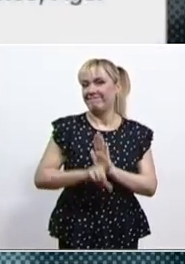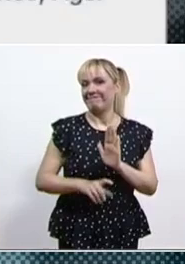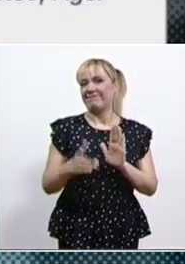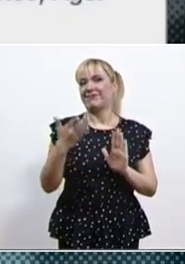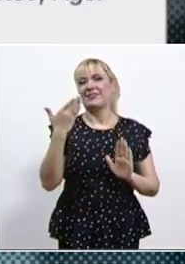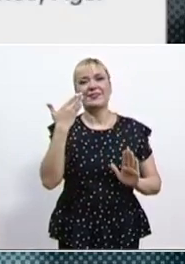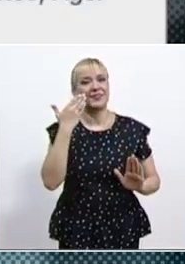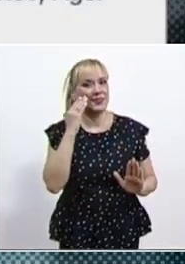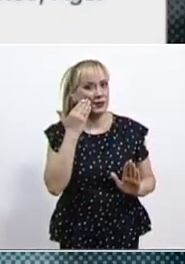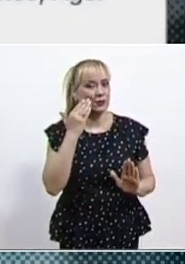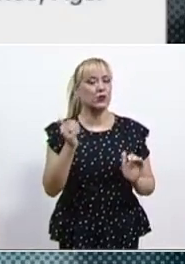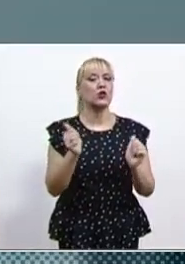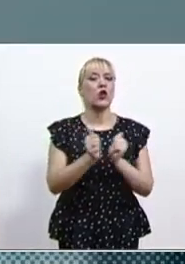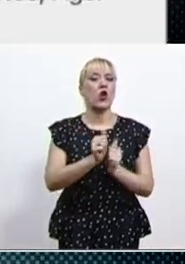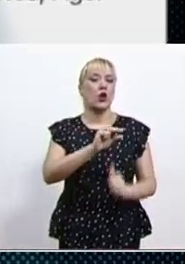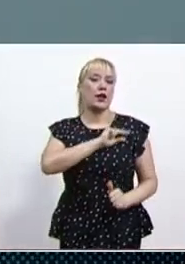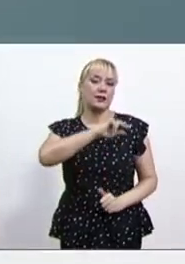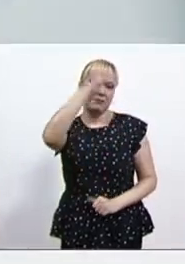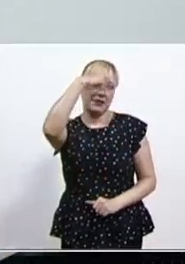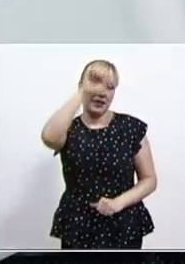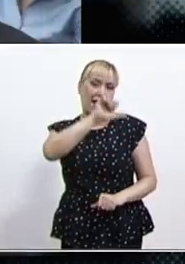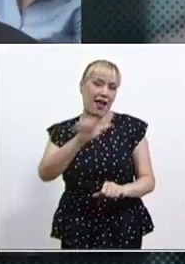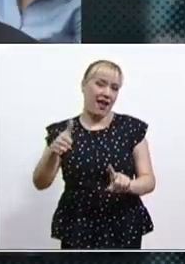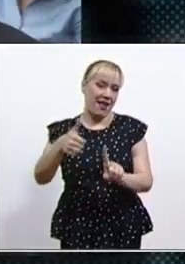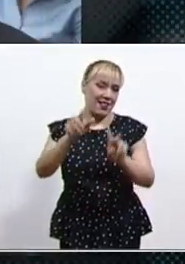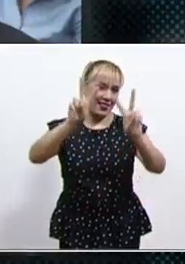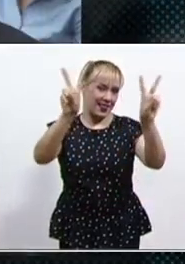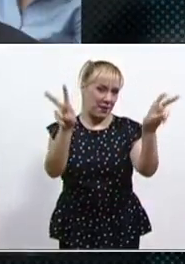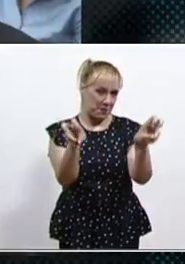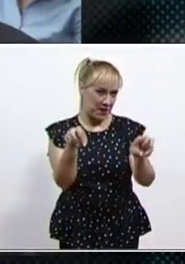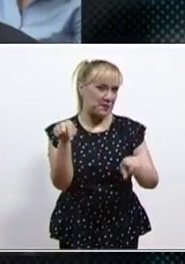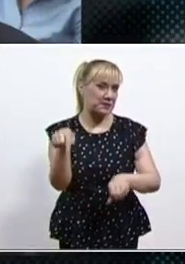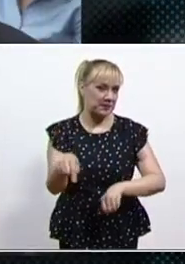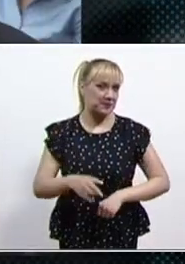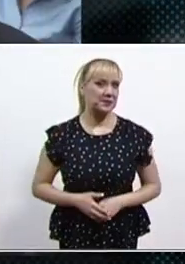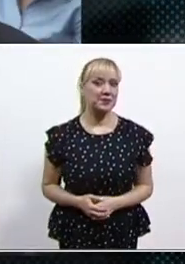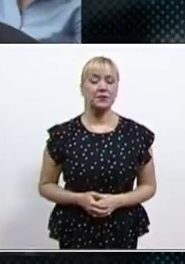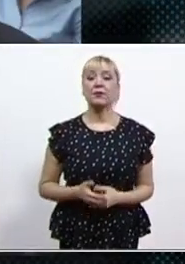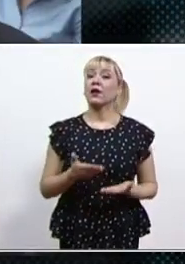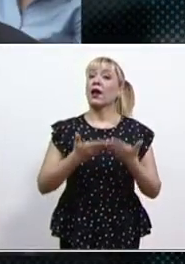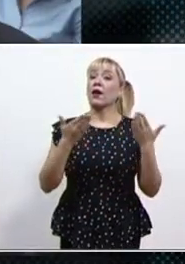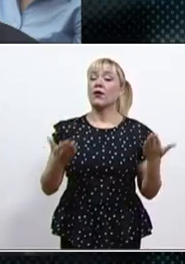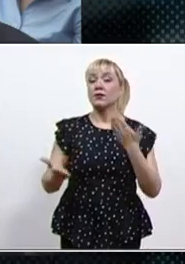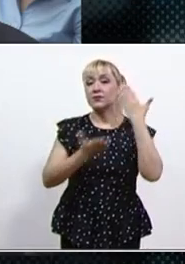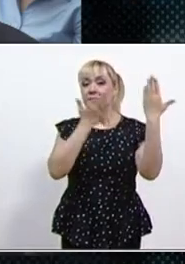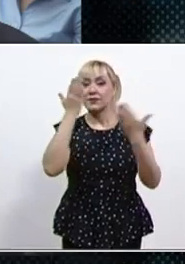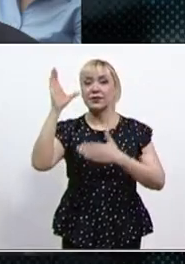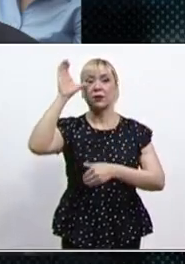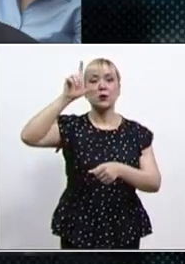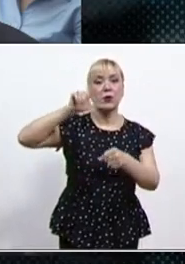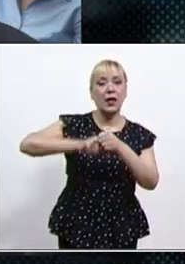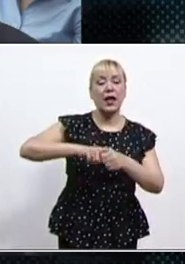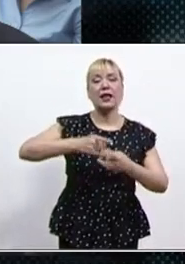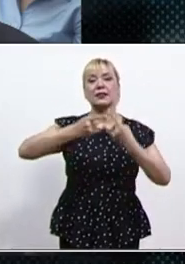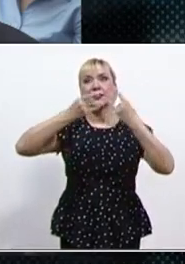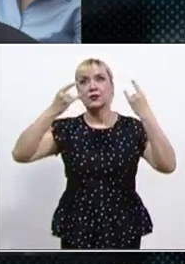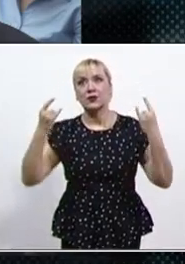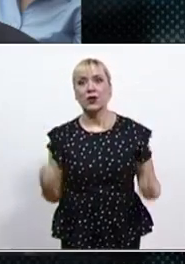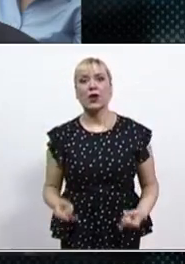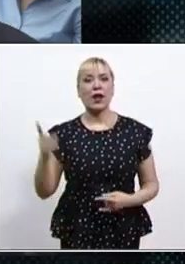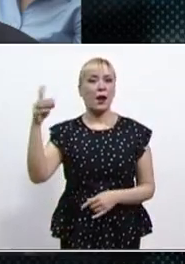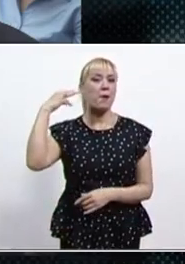de mediadores especializados. En la Casa de la Cultura Jurídica de Morelia se impartió la